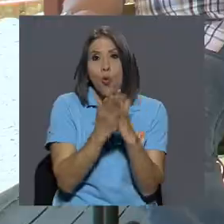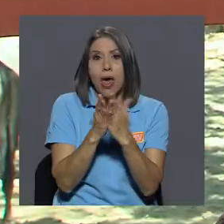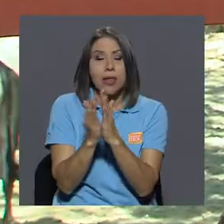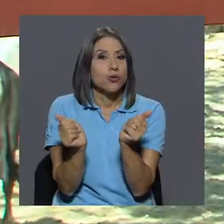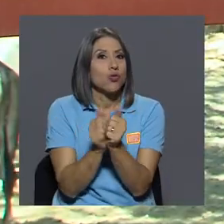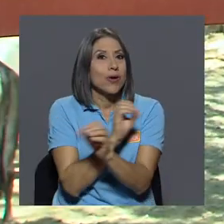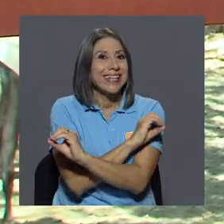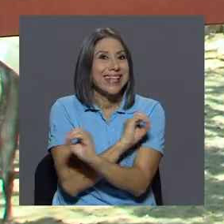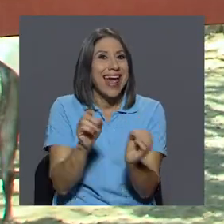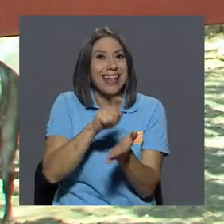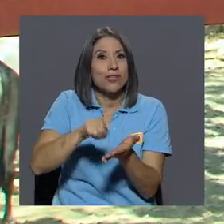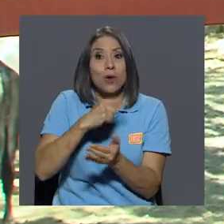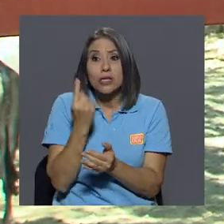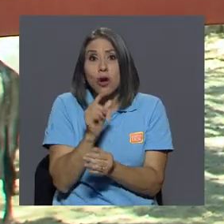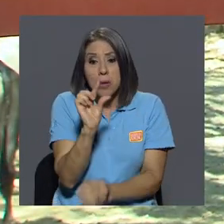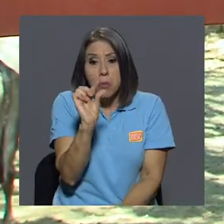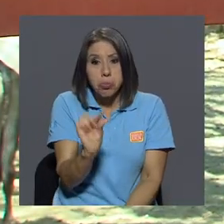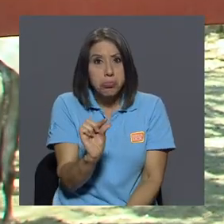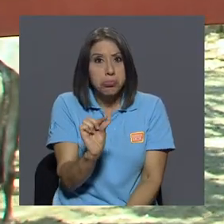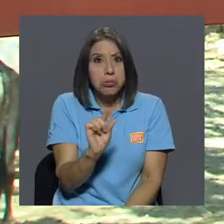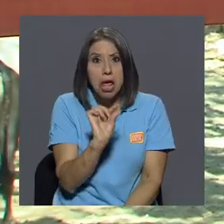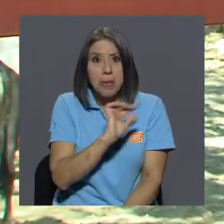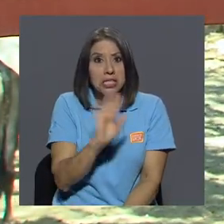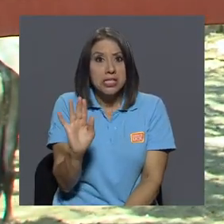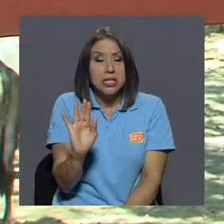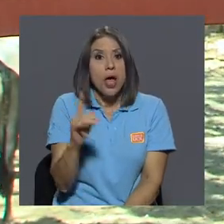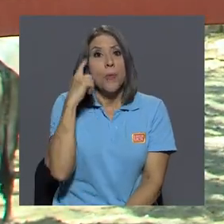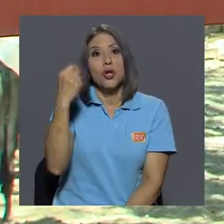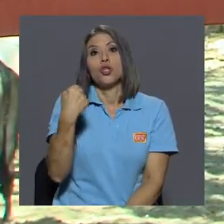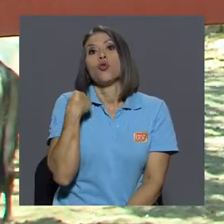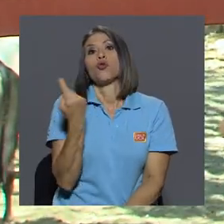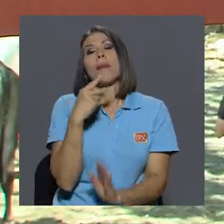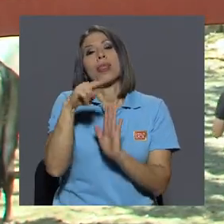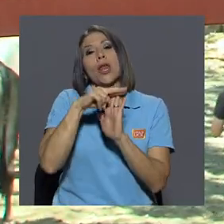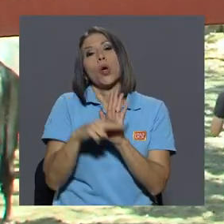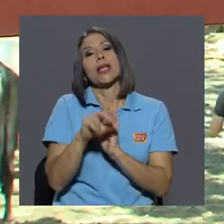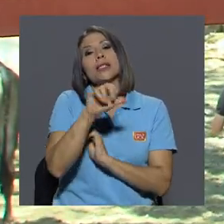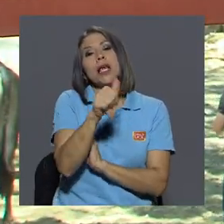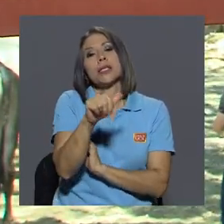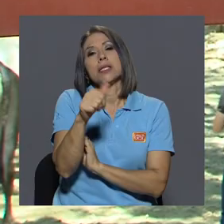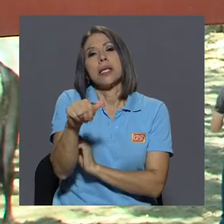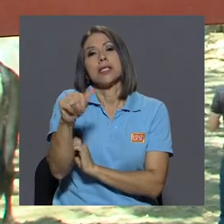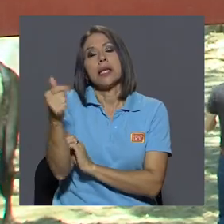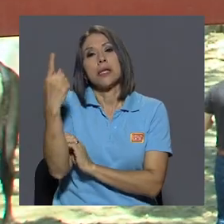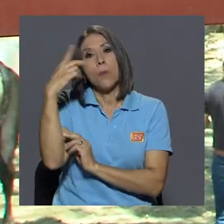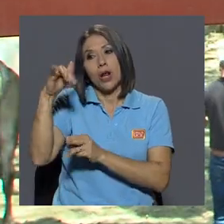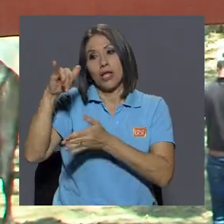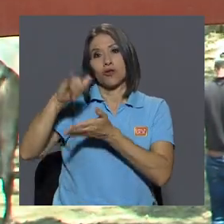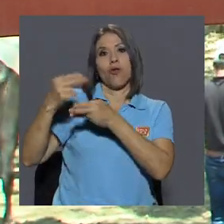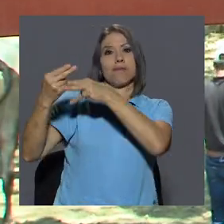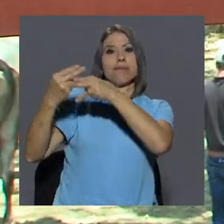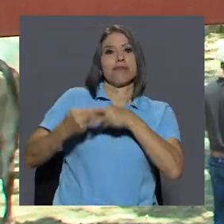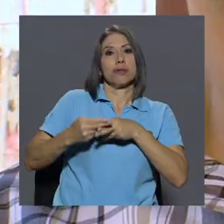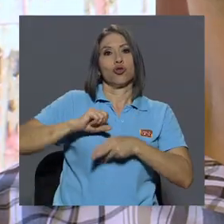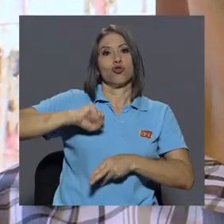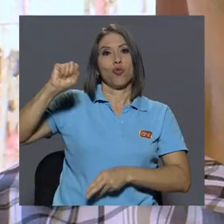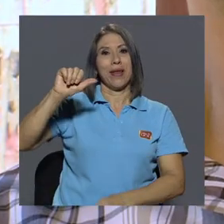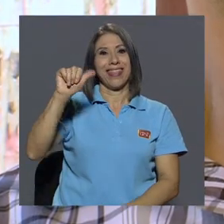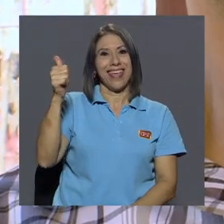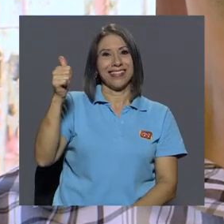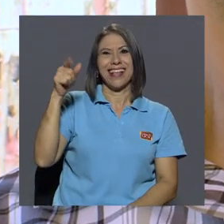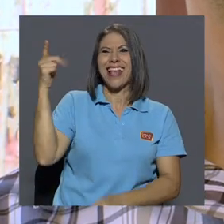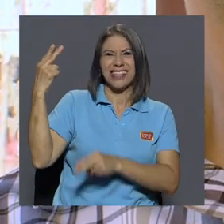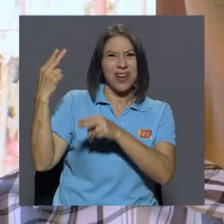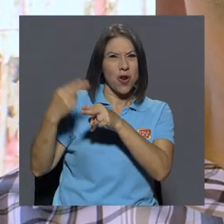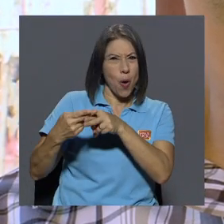solo eso llevaba. Y como sacaba solo dieces, de hecho, por eso me dicen a mí Super 10. Ese nombre